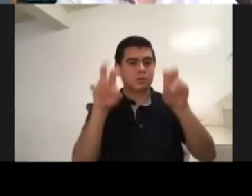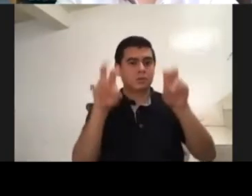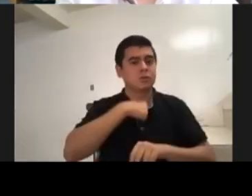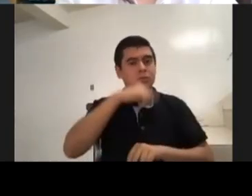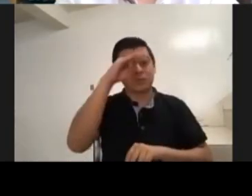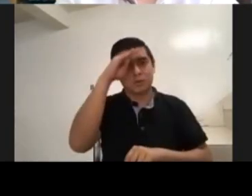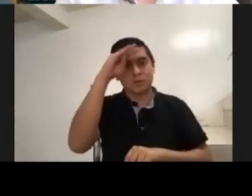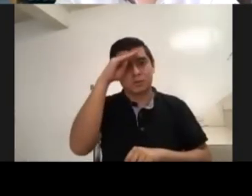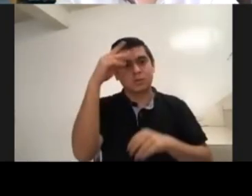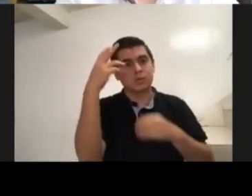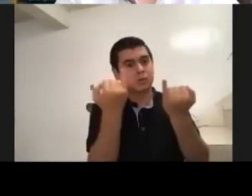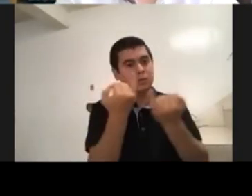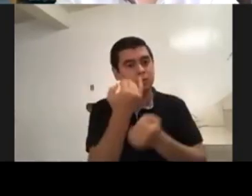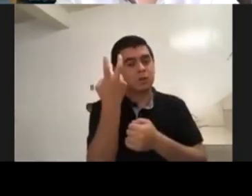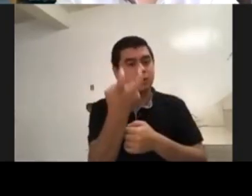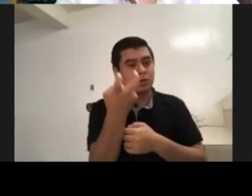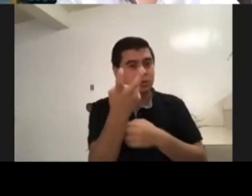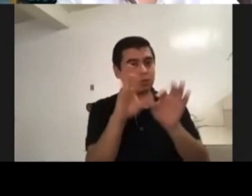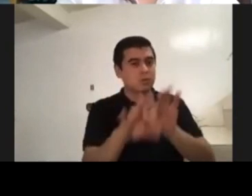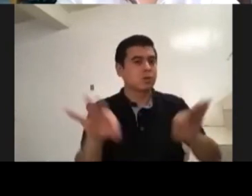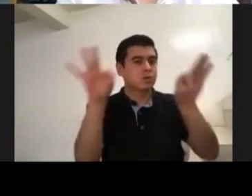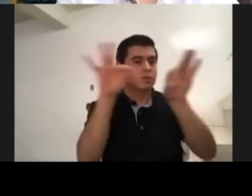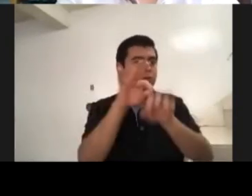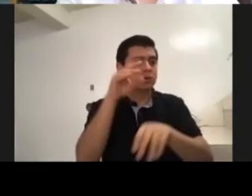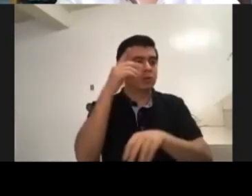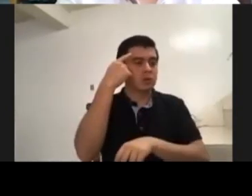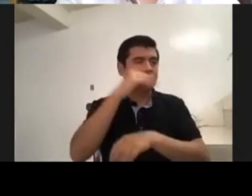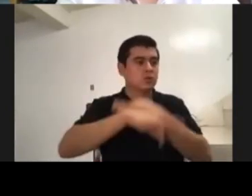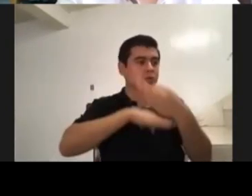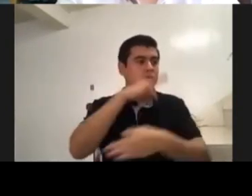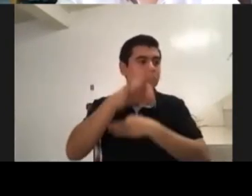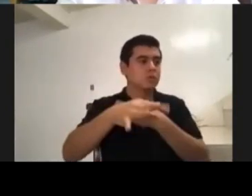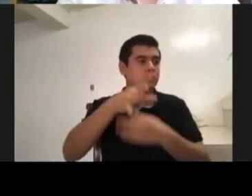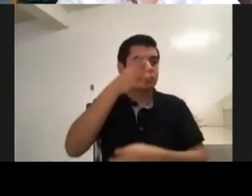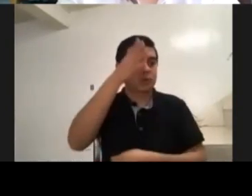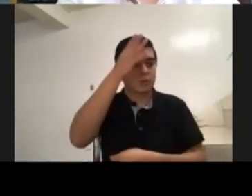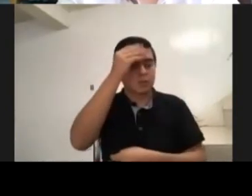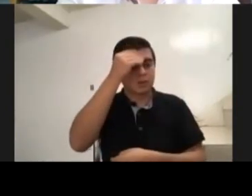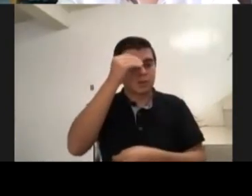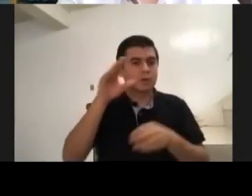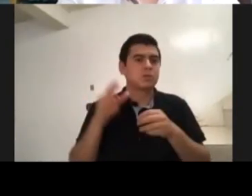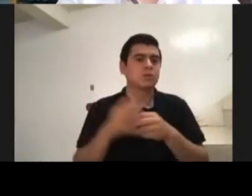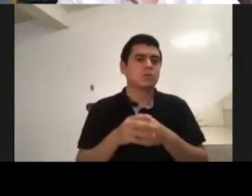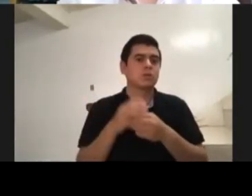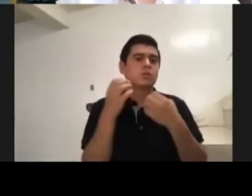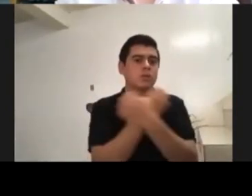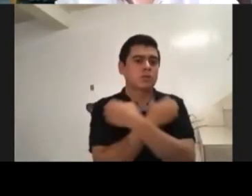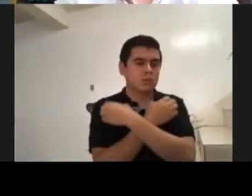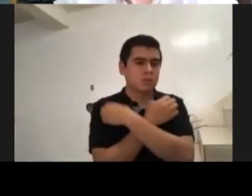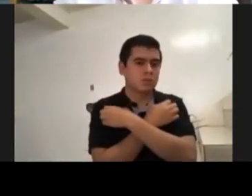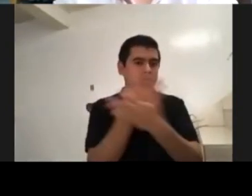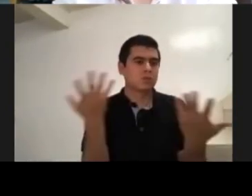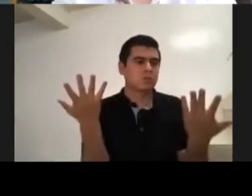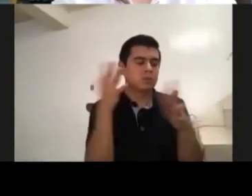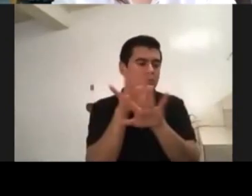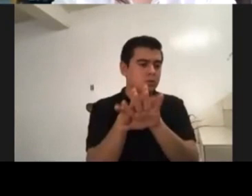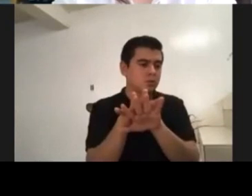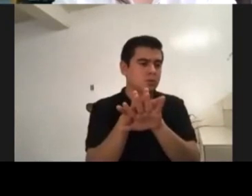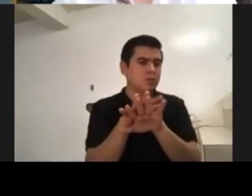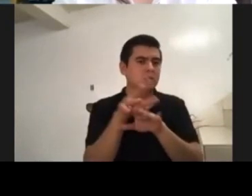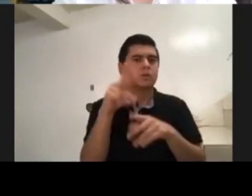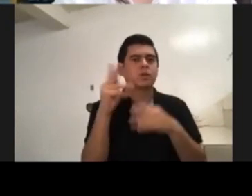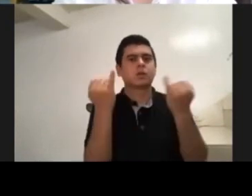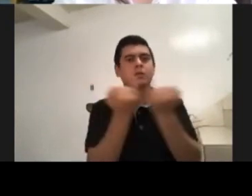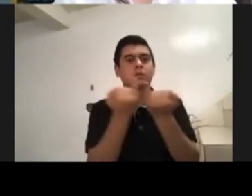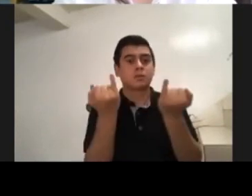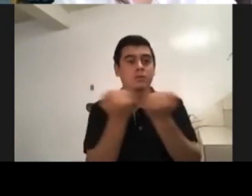que hay una cosa que hemos aprendido tanto en educación especial como en educación intercultural, que es que la